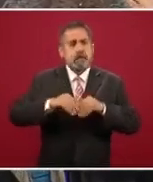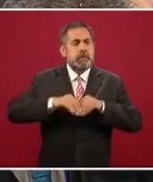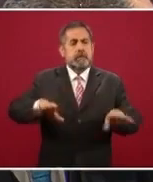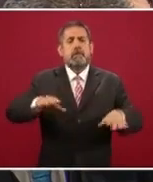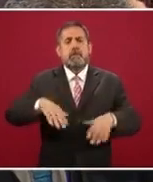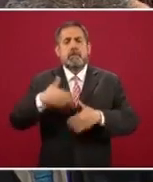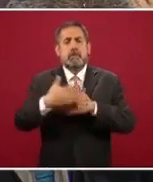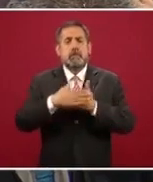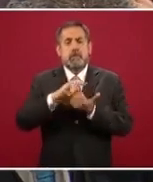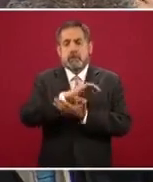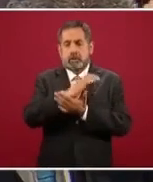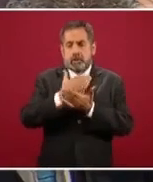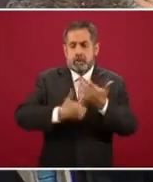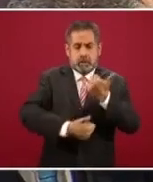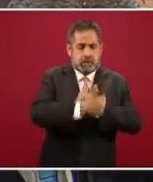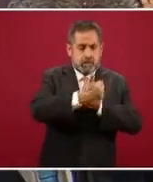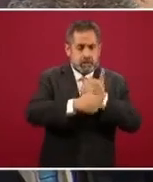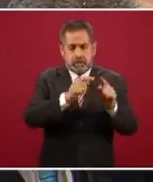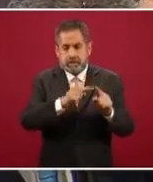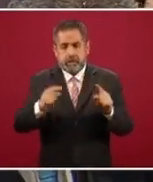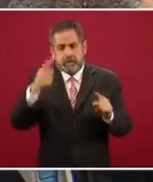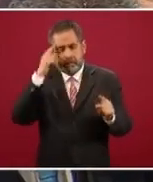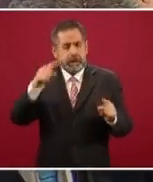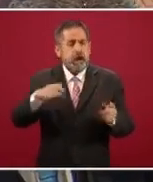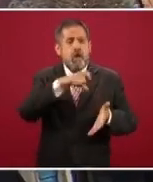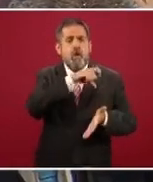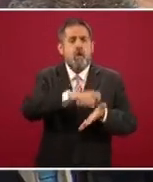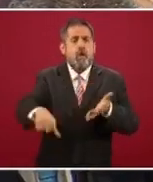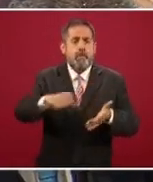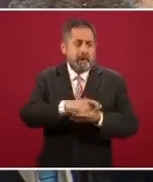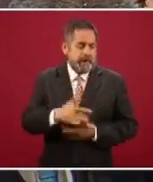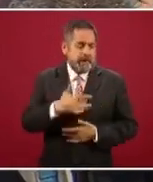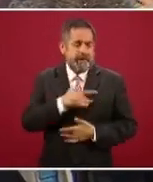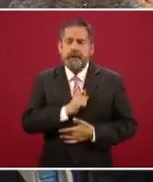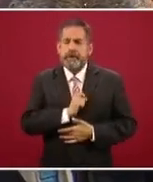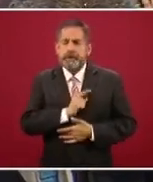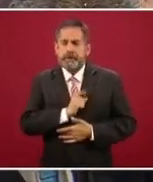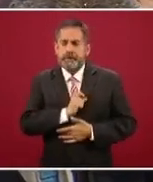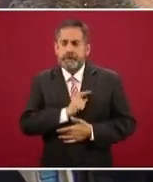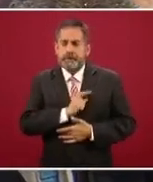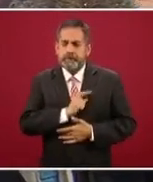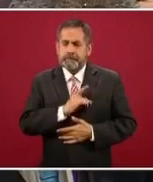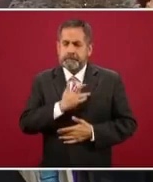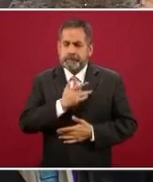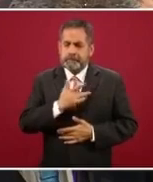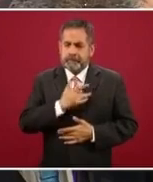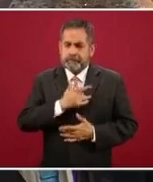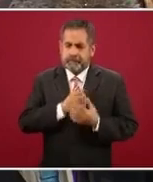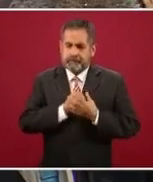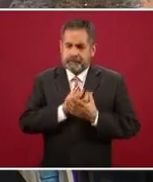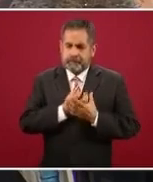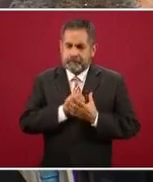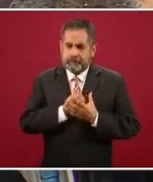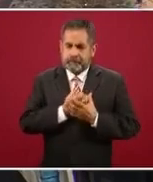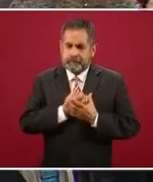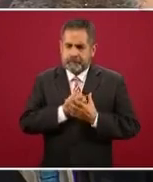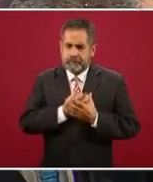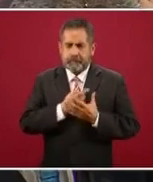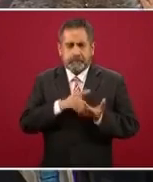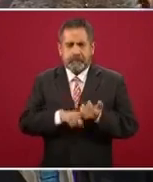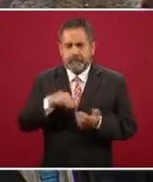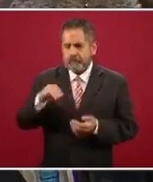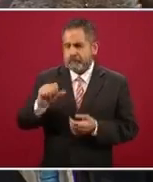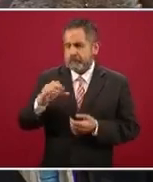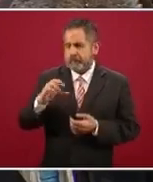licitación para endoscopía y marcapasos, que es una de las más caras, más costosas para el sector salud, en donde